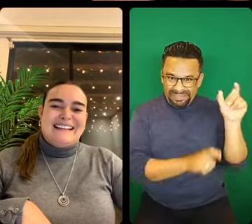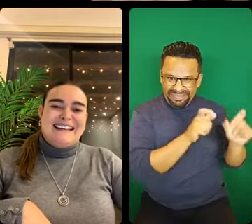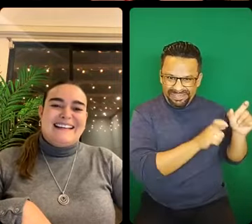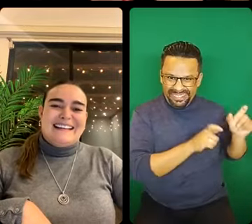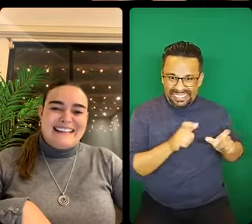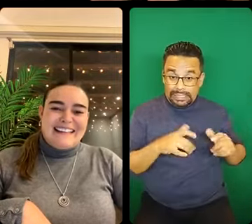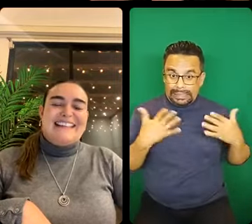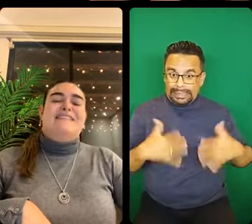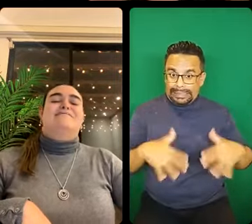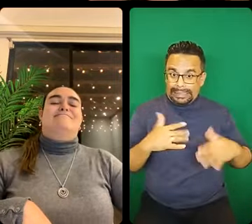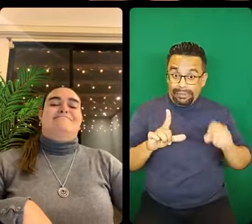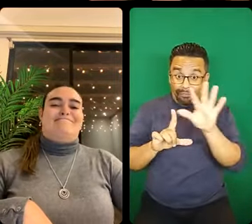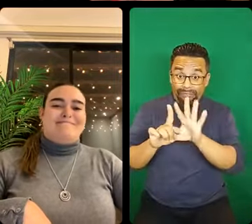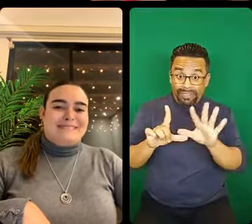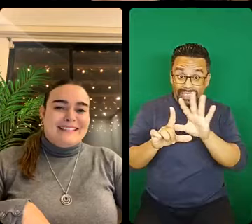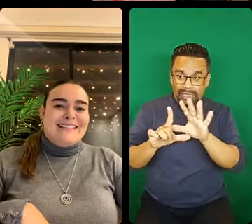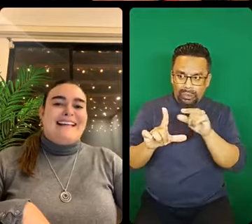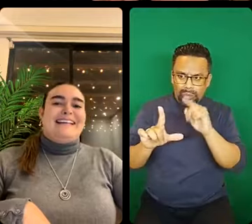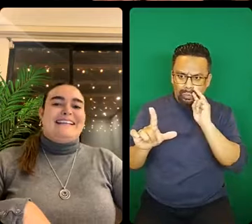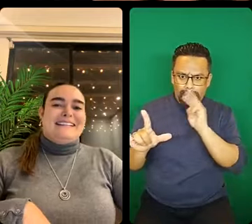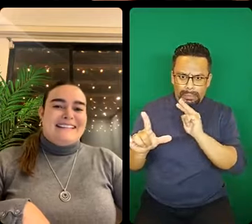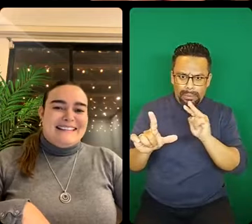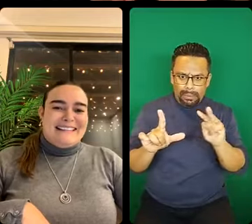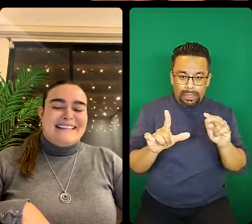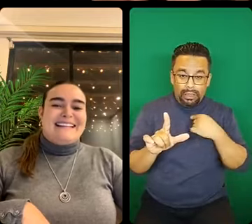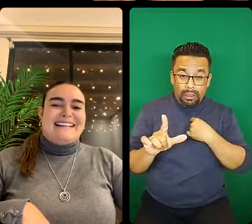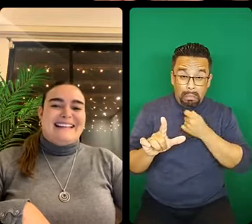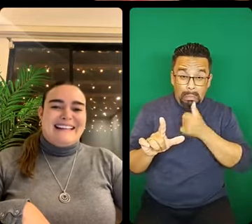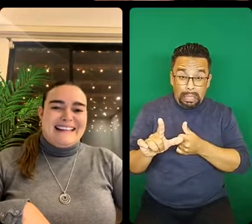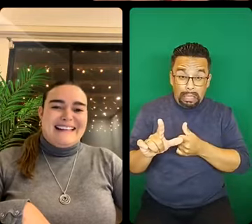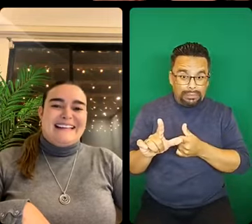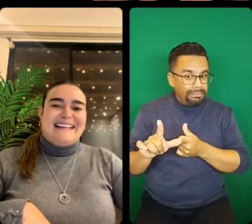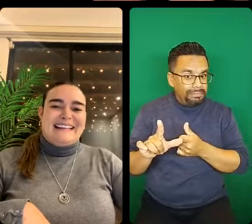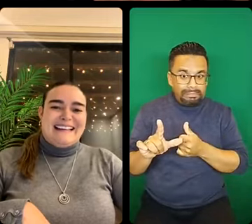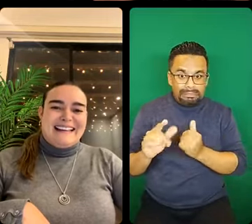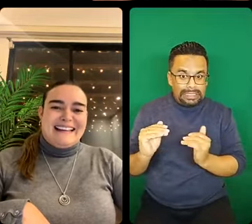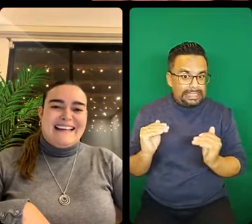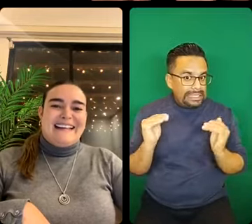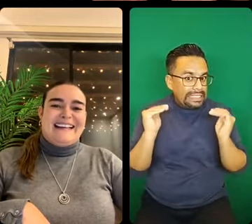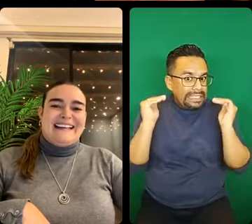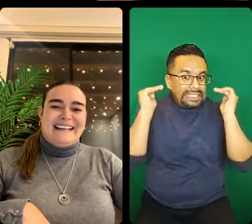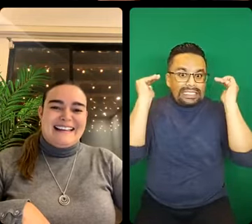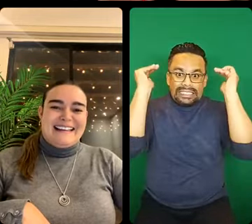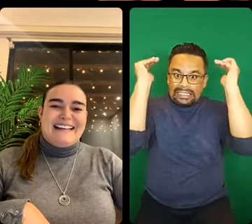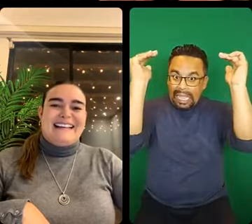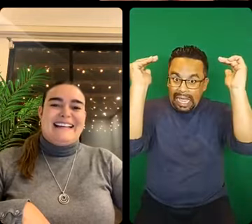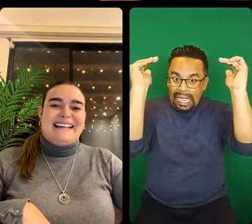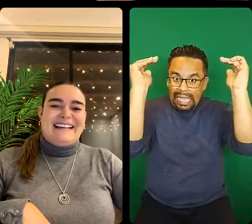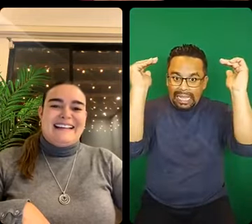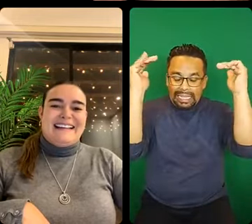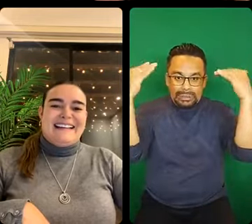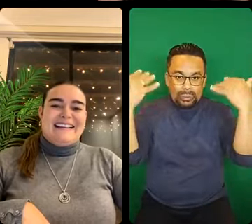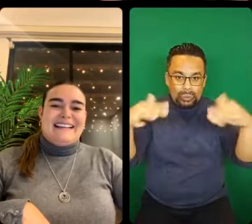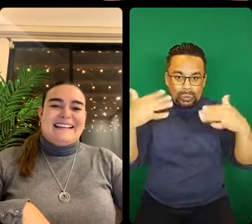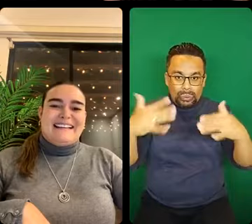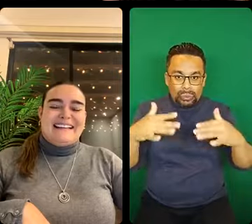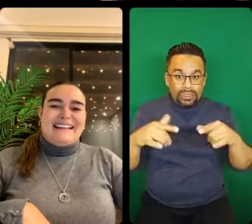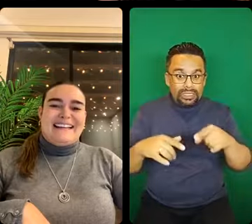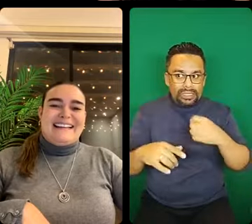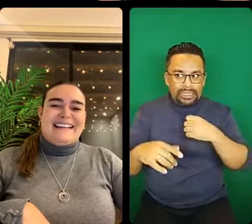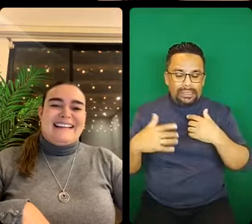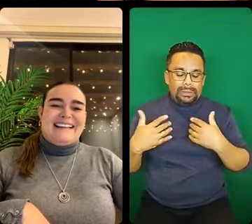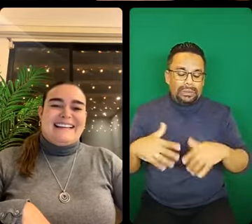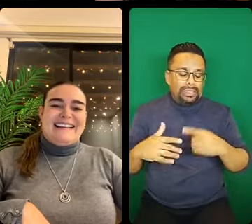estaba alto. El nivel estaba alto en la categoría aficionado. O sea, eso estuvo